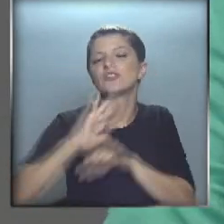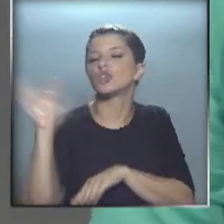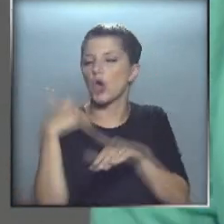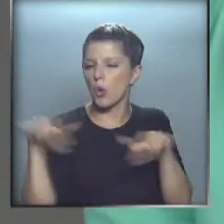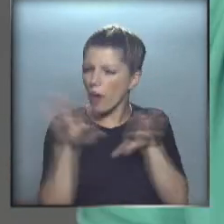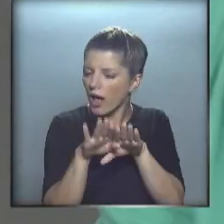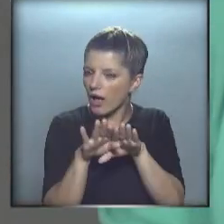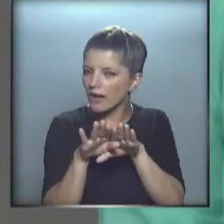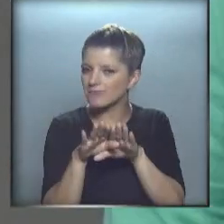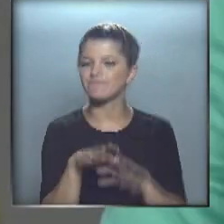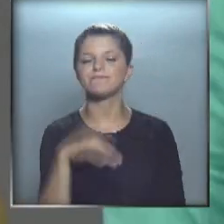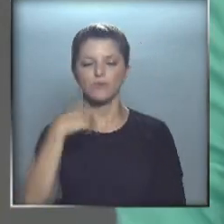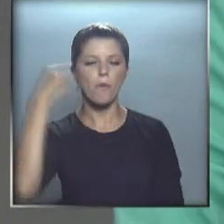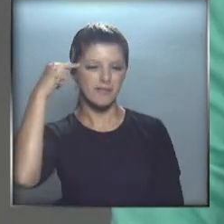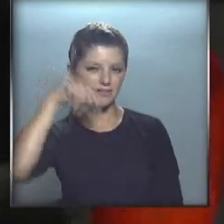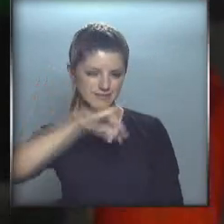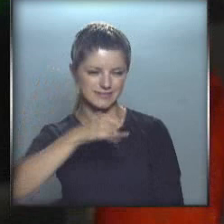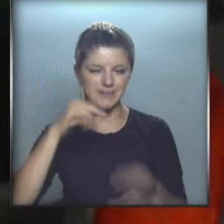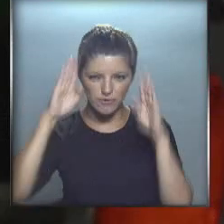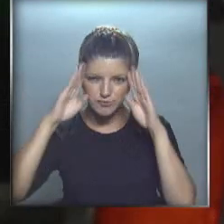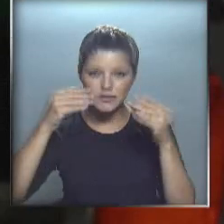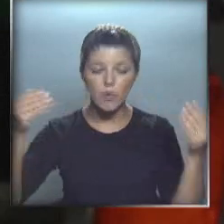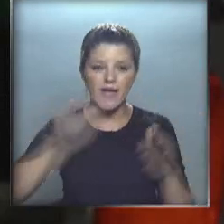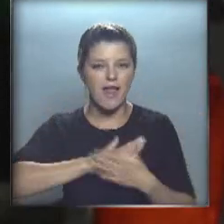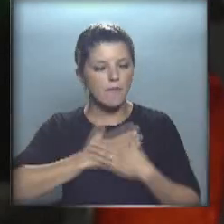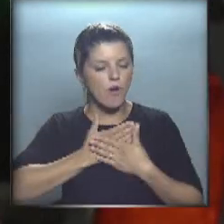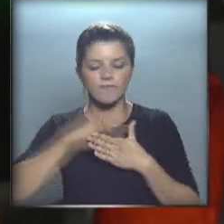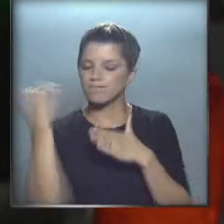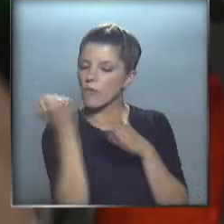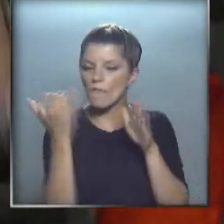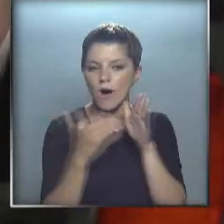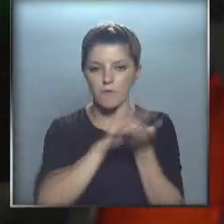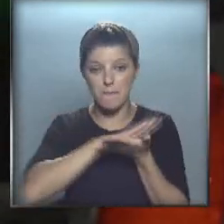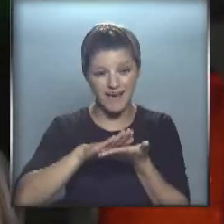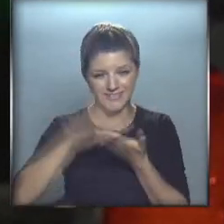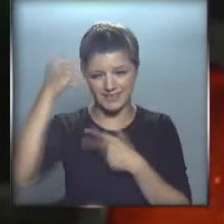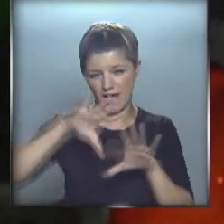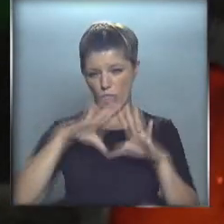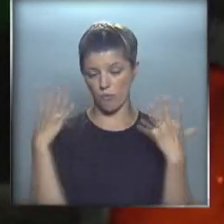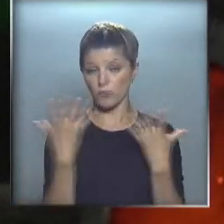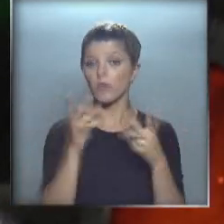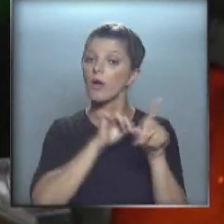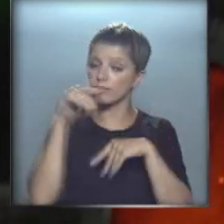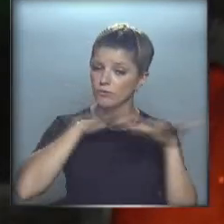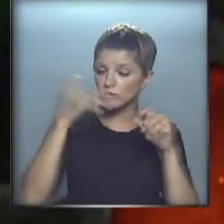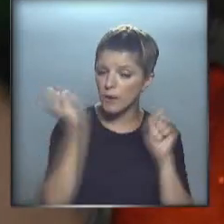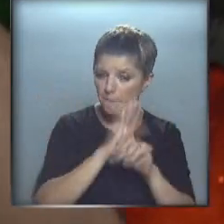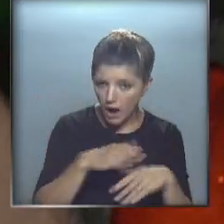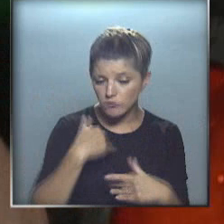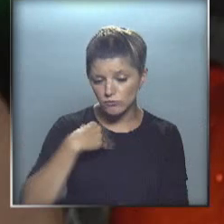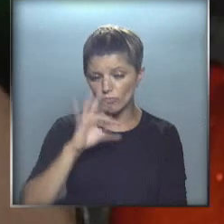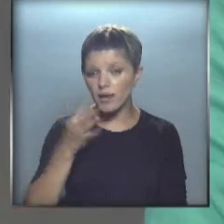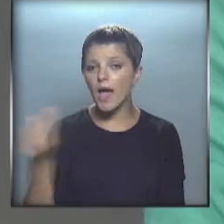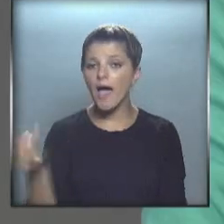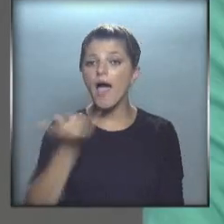Creo que es el gran mensaje que tiene esta novela, que el amor es el motor del mundo. Y que a pesar de todas las cosas feas que nos toca vivir de momento o lo que fuere,